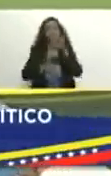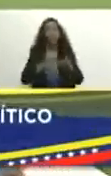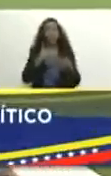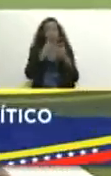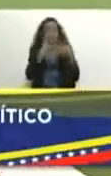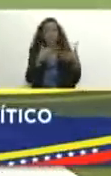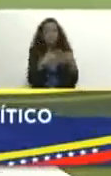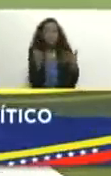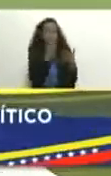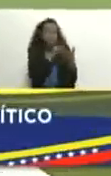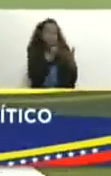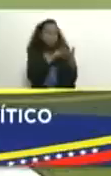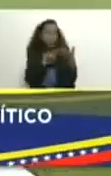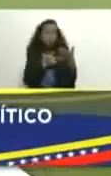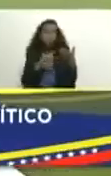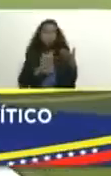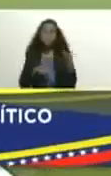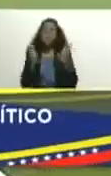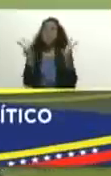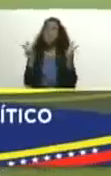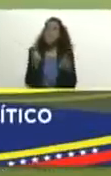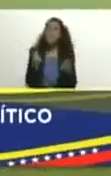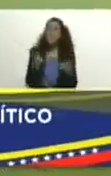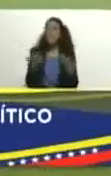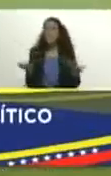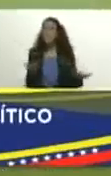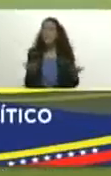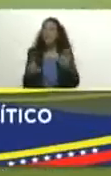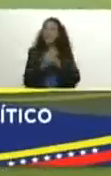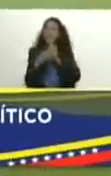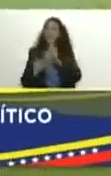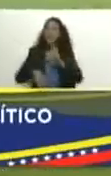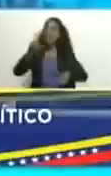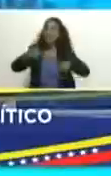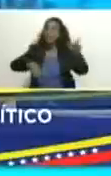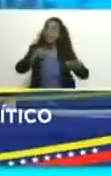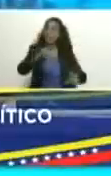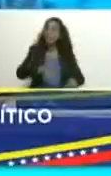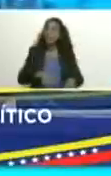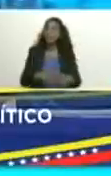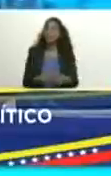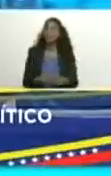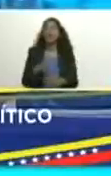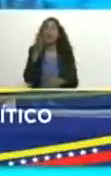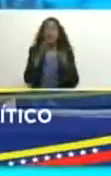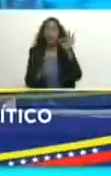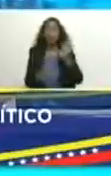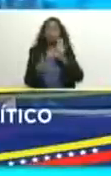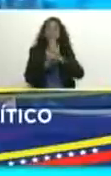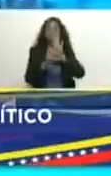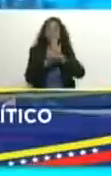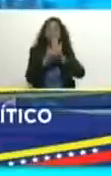revisando el tema de los derechos de Venezuela, jurídicos,